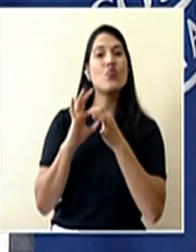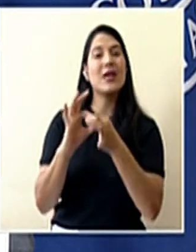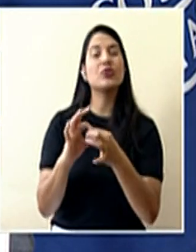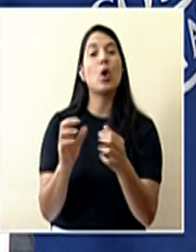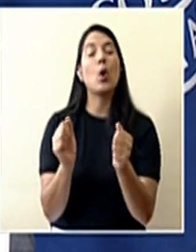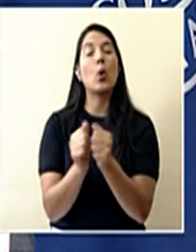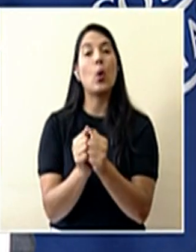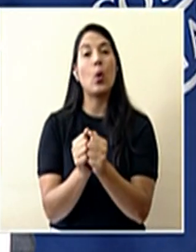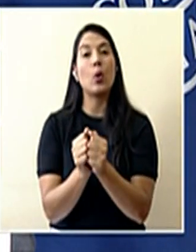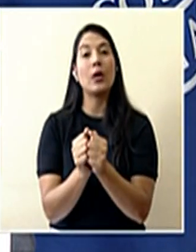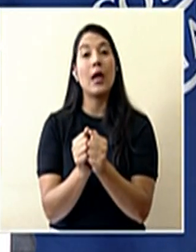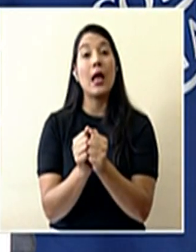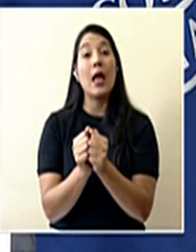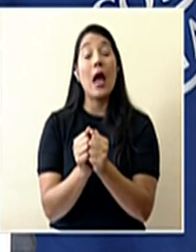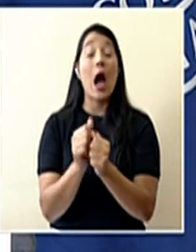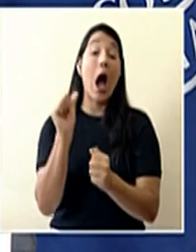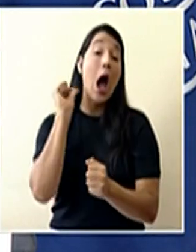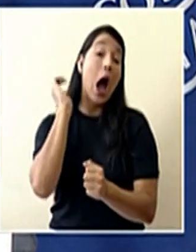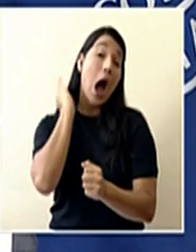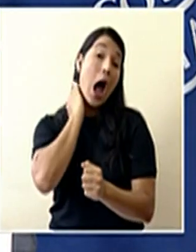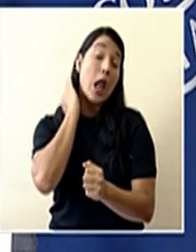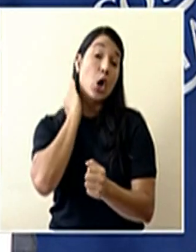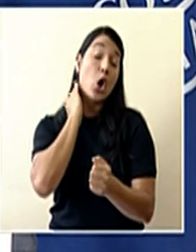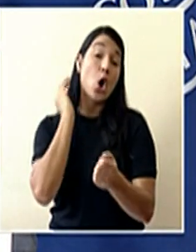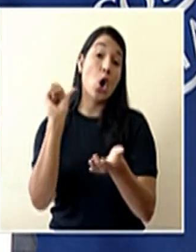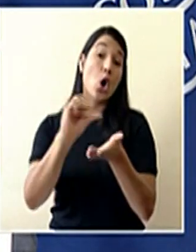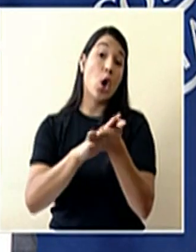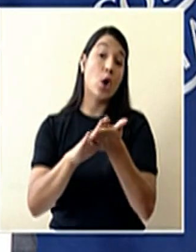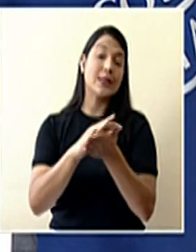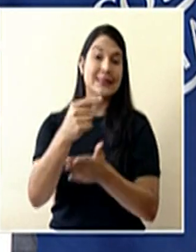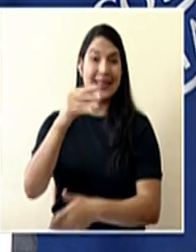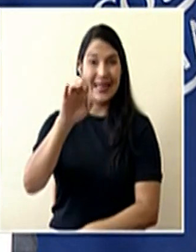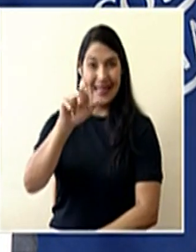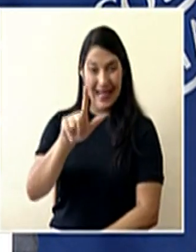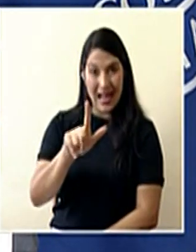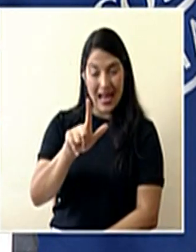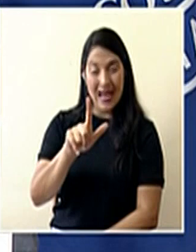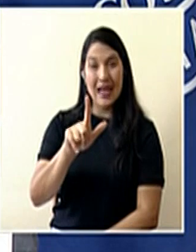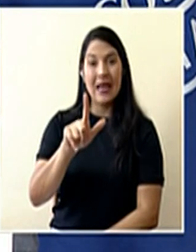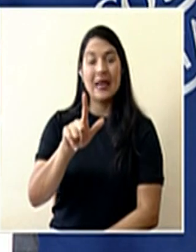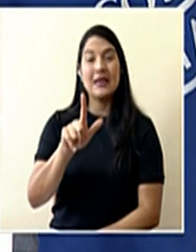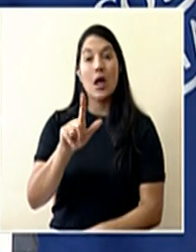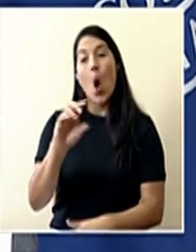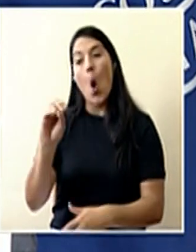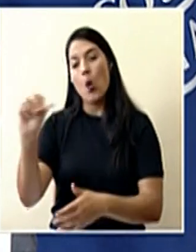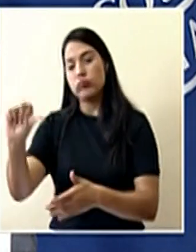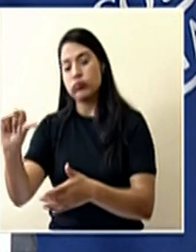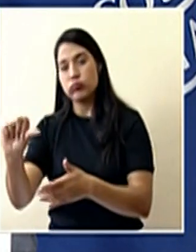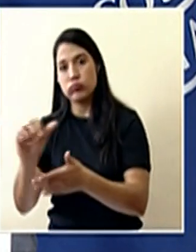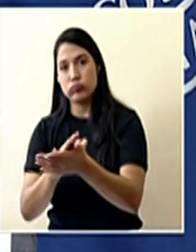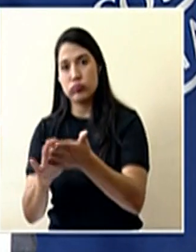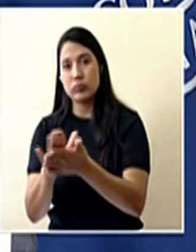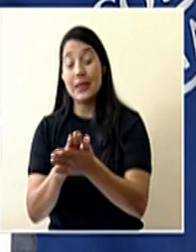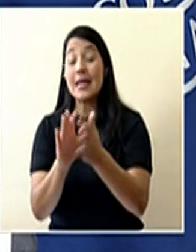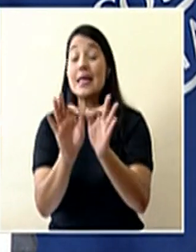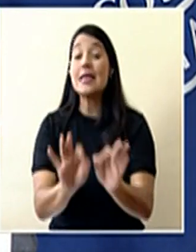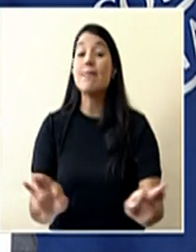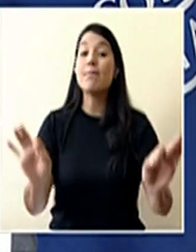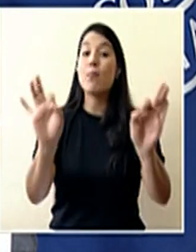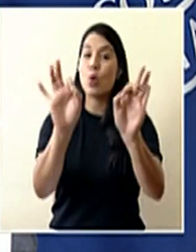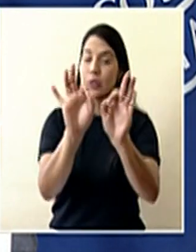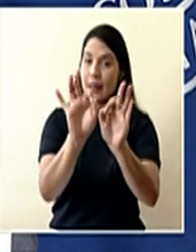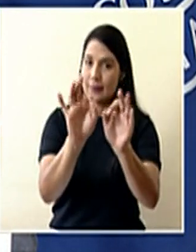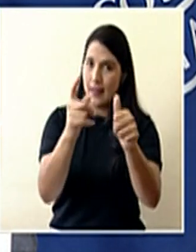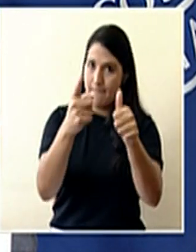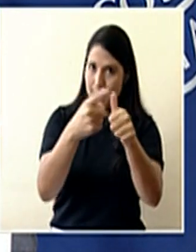respecto a el alcohol en gel o el alcohol en solución líquida para desinfectar. Es importante que siempre, primero,